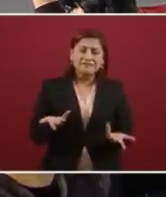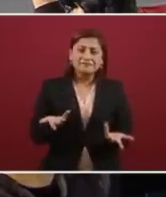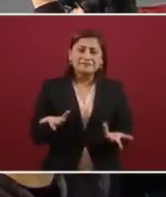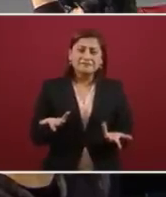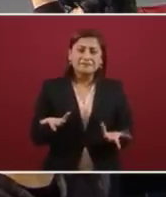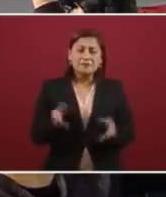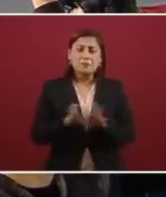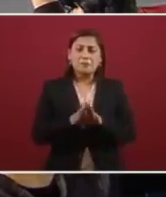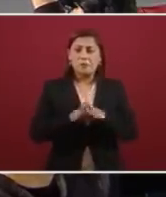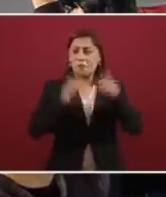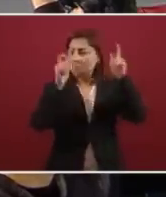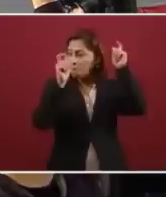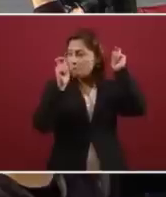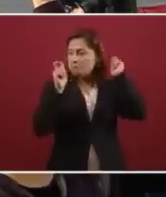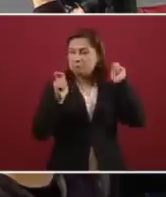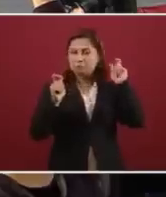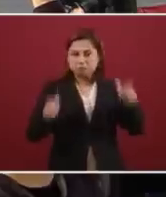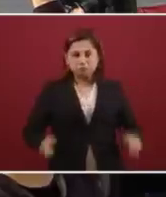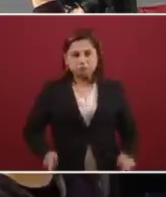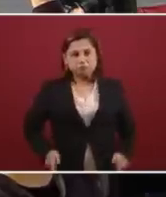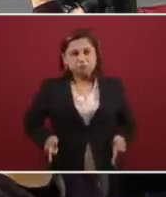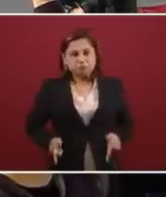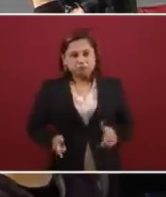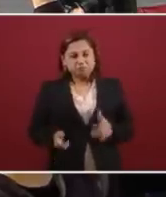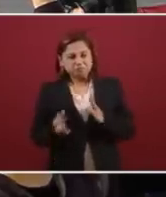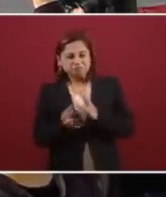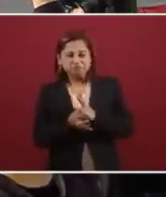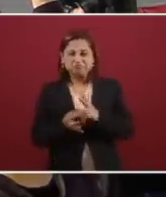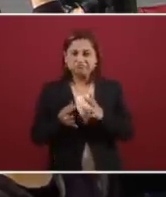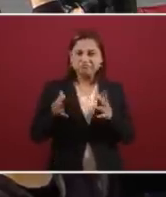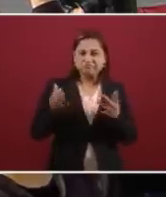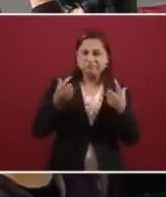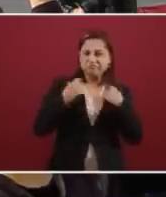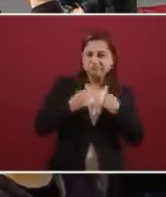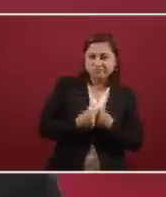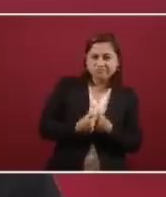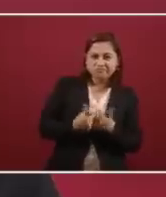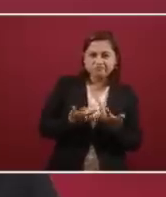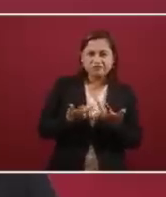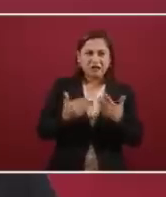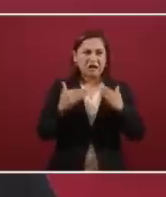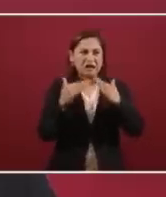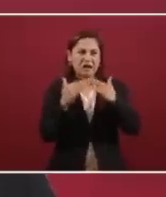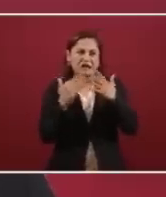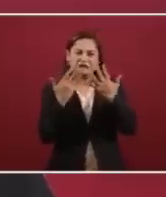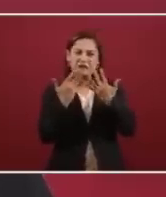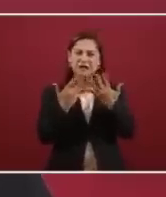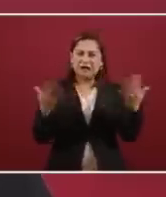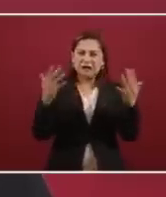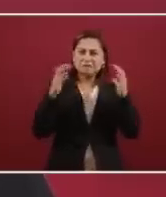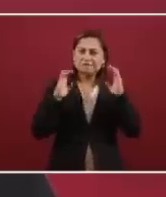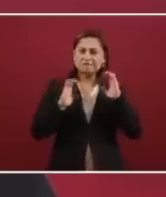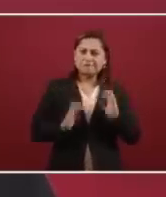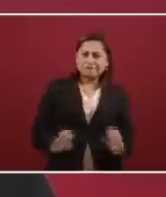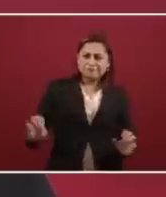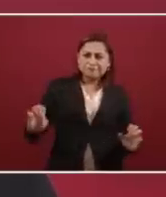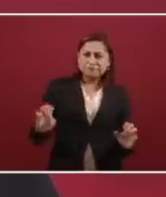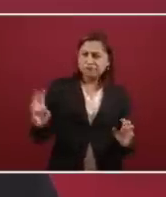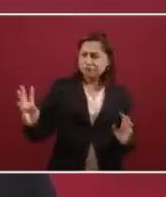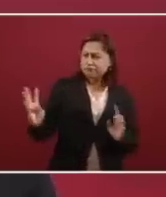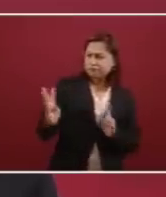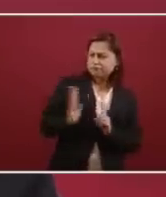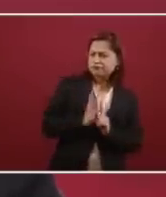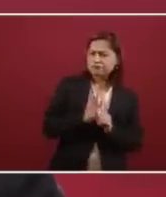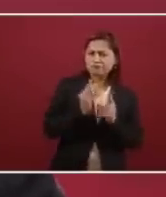tejano y las alhajas y las residencias y las muchachas